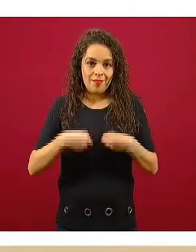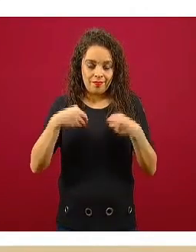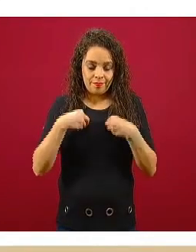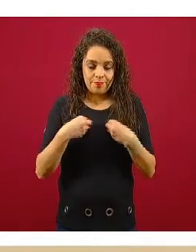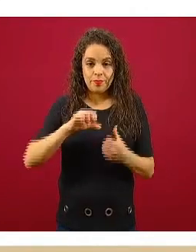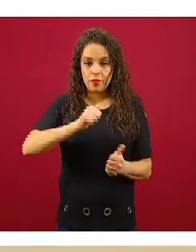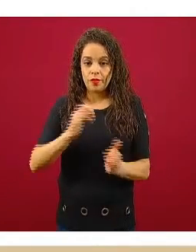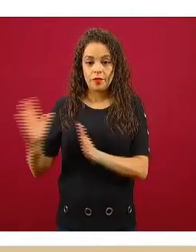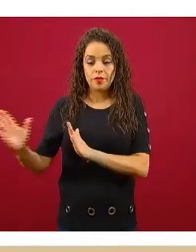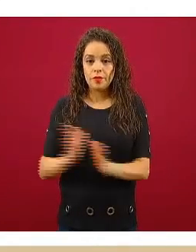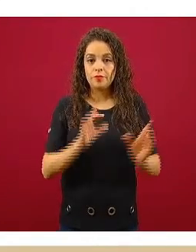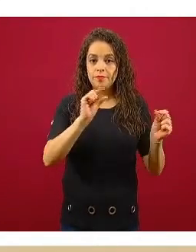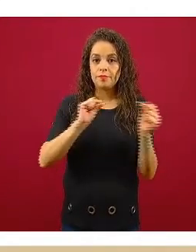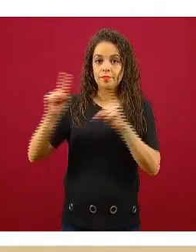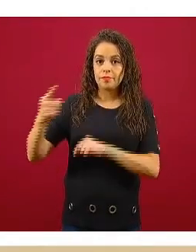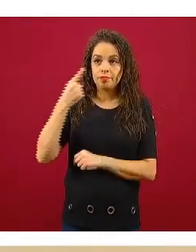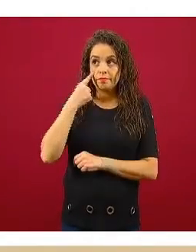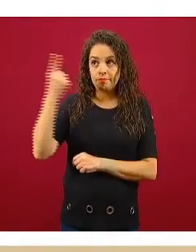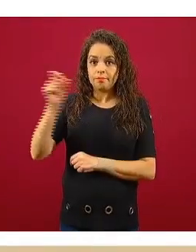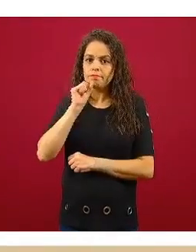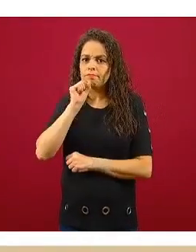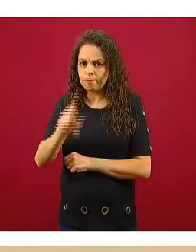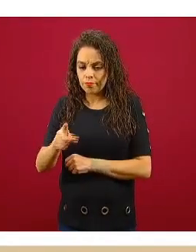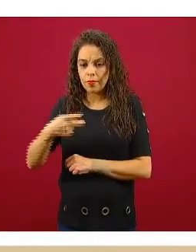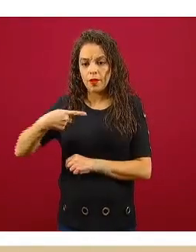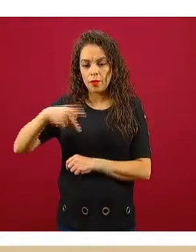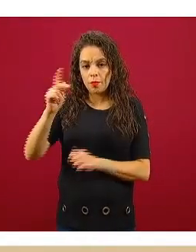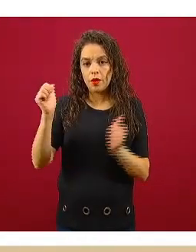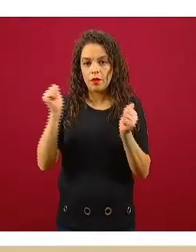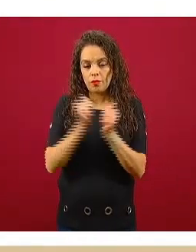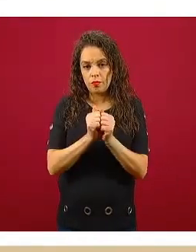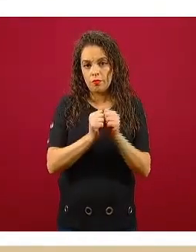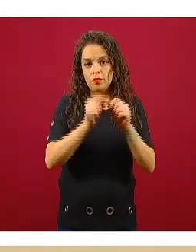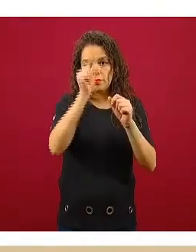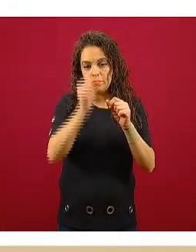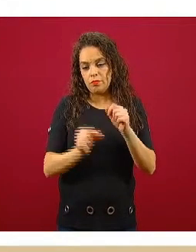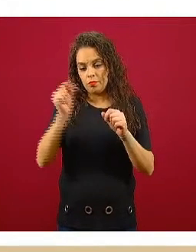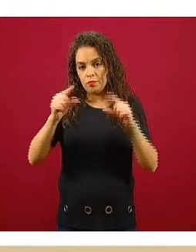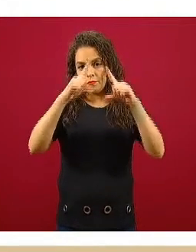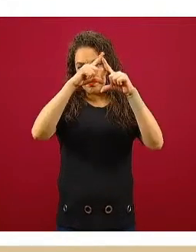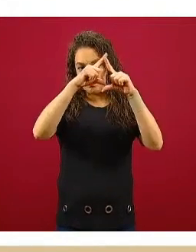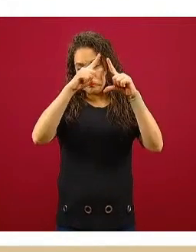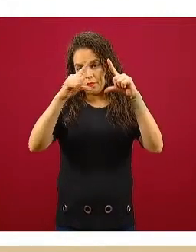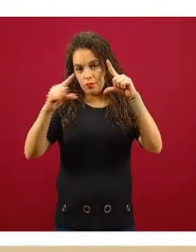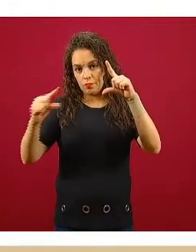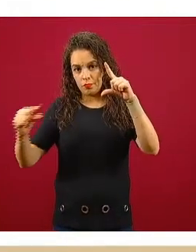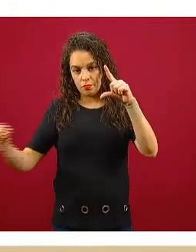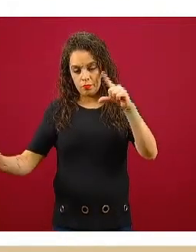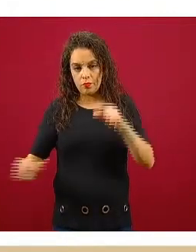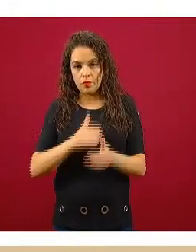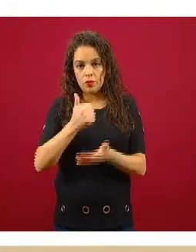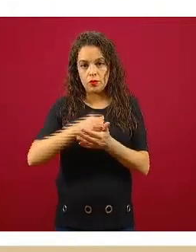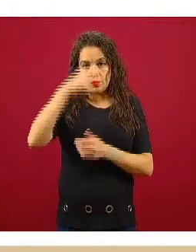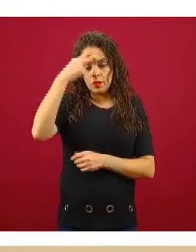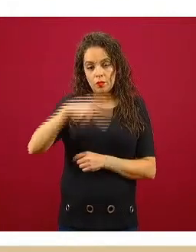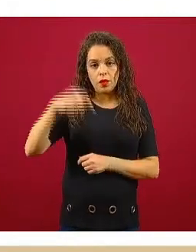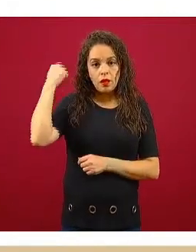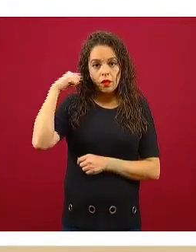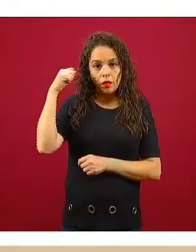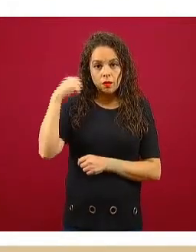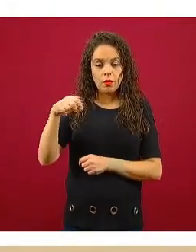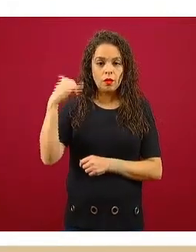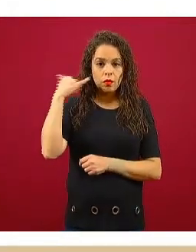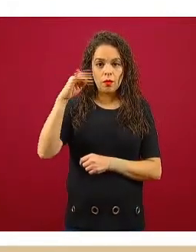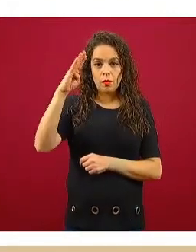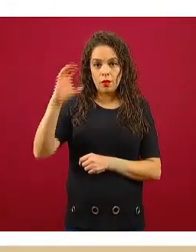veremos esta misma distribución en orden descendente. Ciudad de México, Tabasco, Yucatán y Baja California son